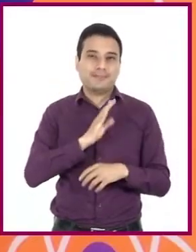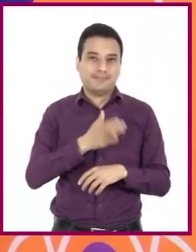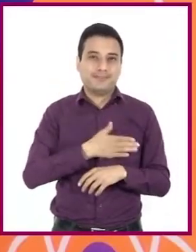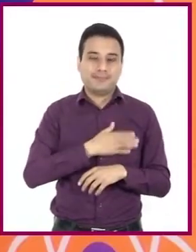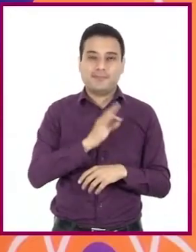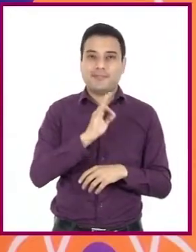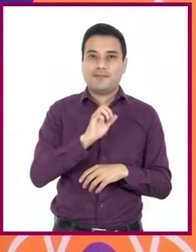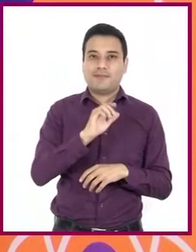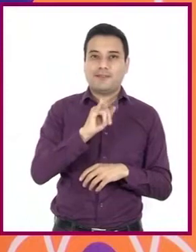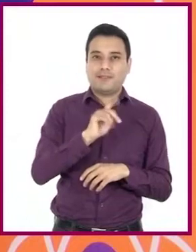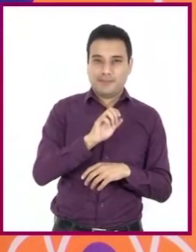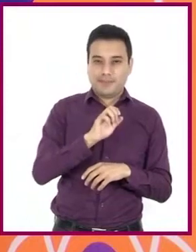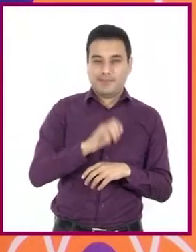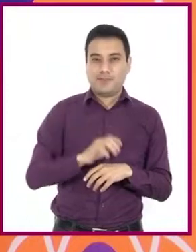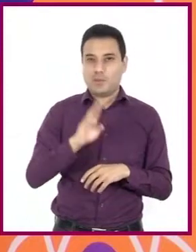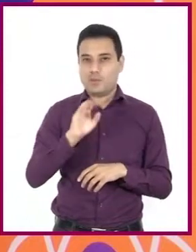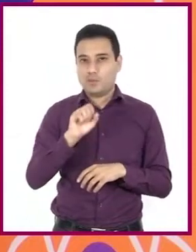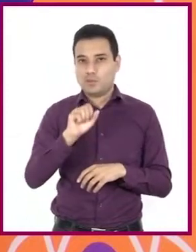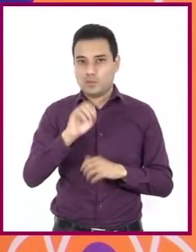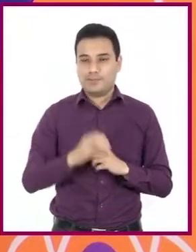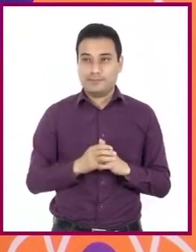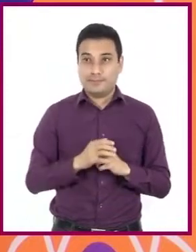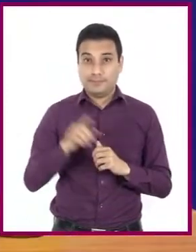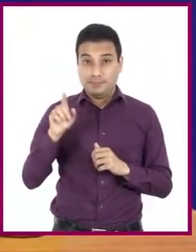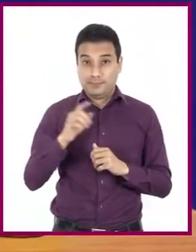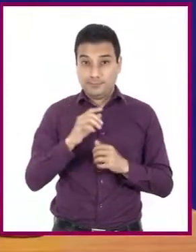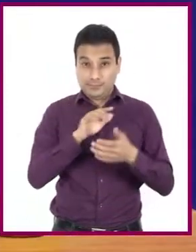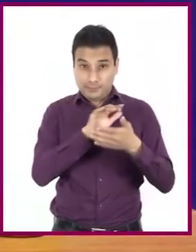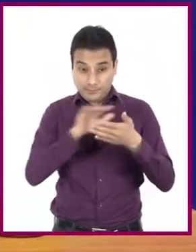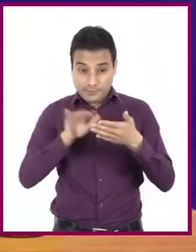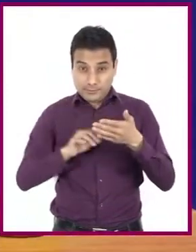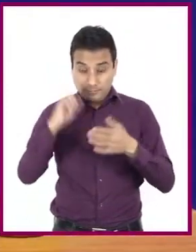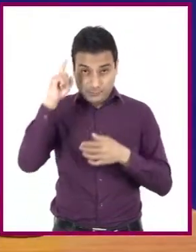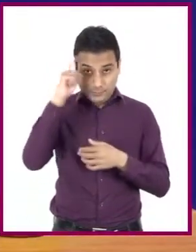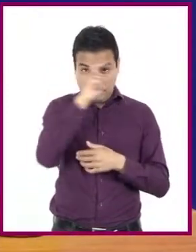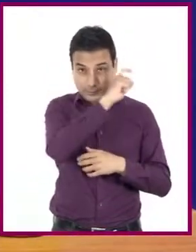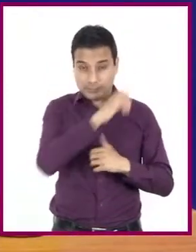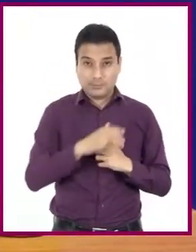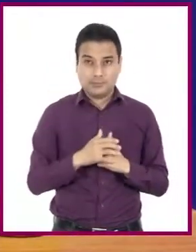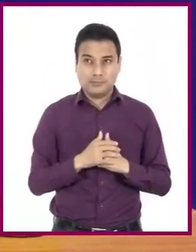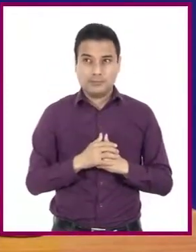Bozo. ¿Se te dificultó la lectura?